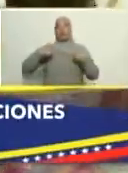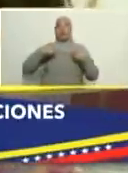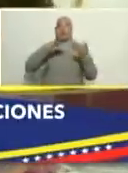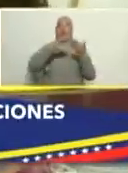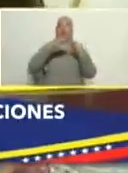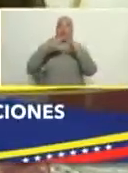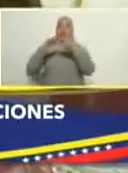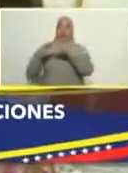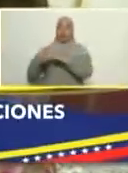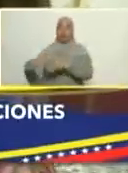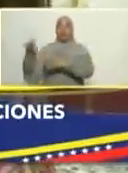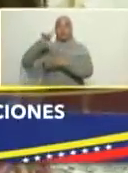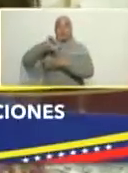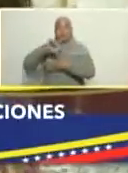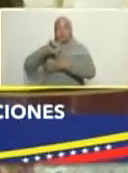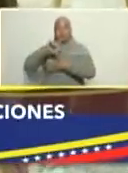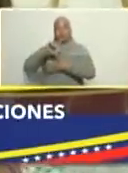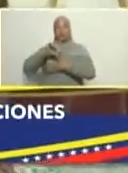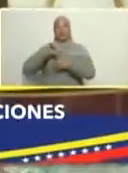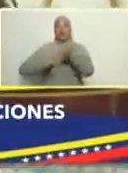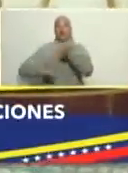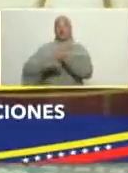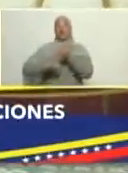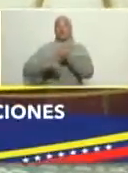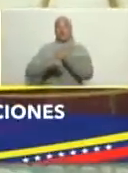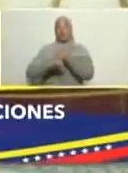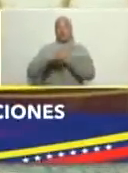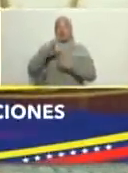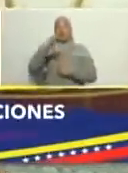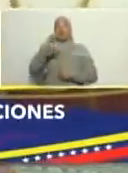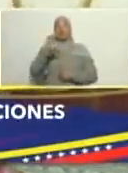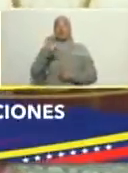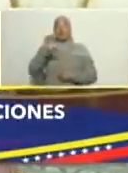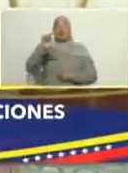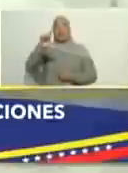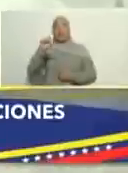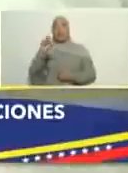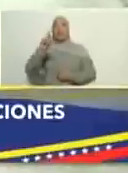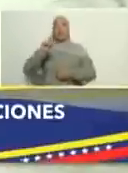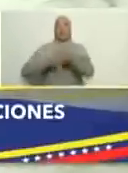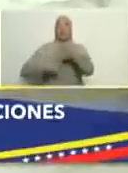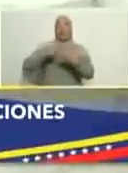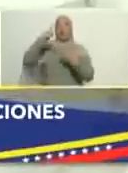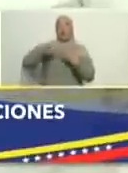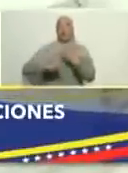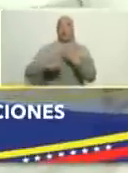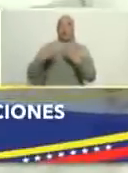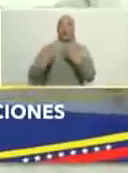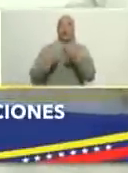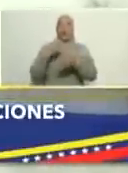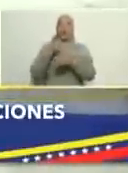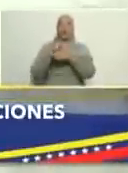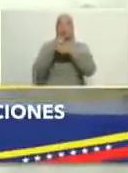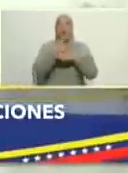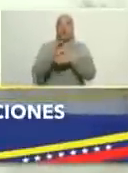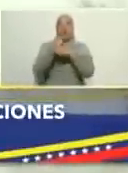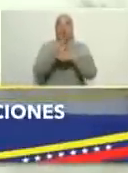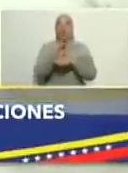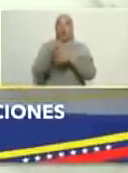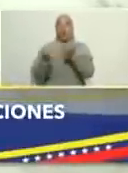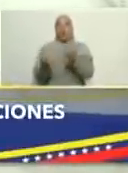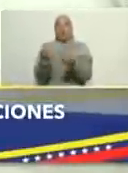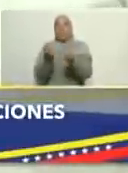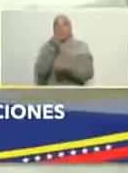estados latinoamericanos y caribeños, CELAC, y avanzar en planes para la recuperación del Amazonas y, bajo esta premisa, fortalecer